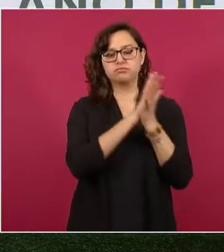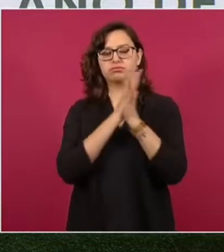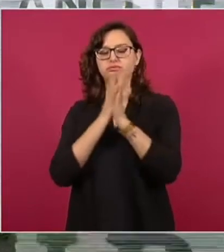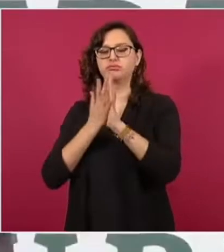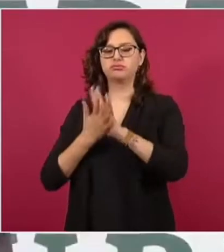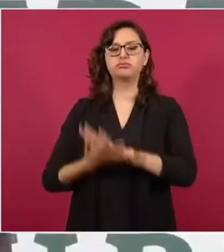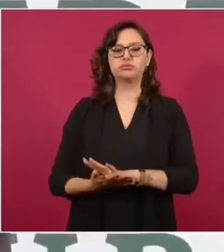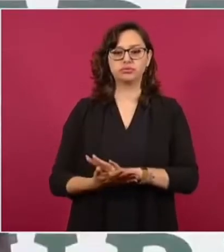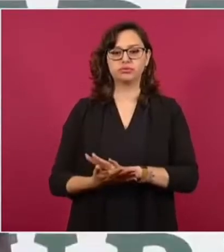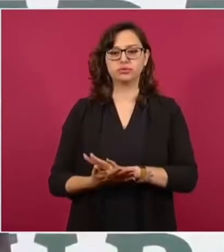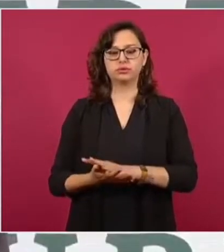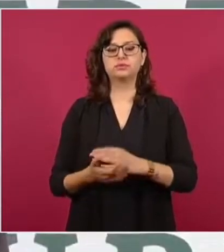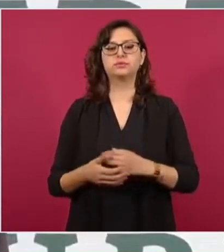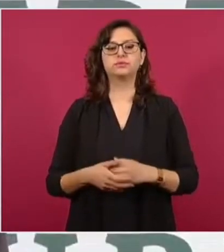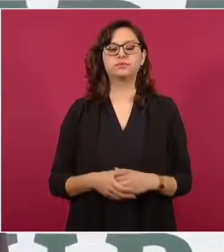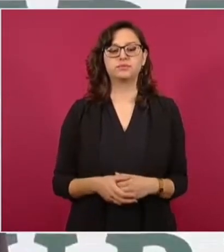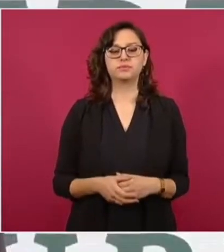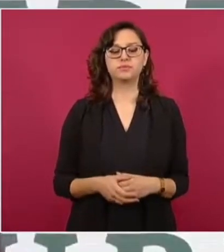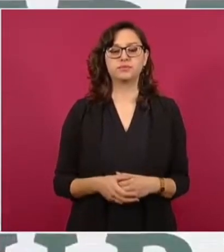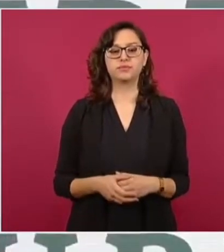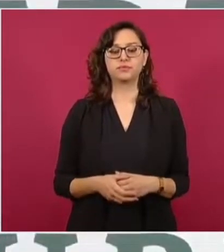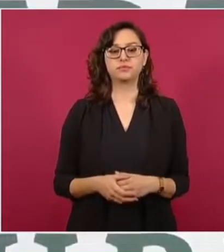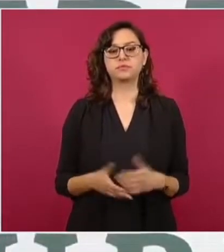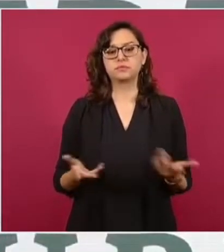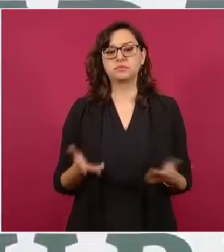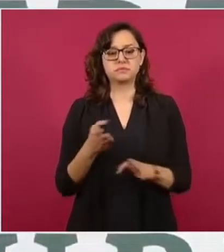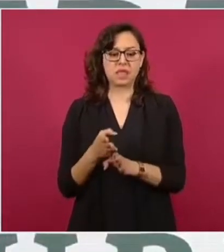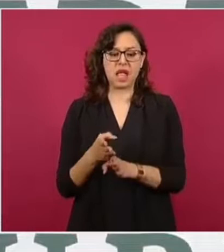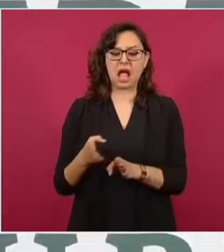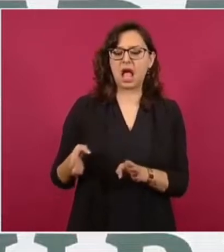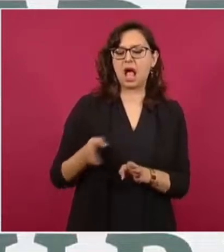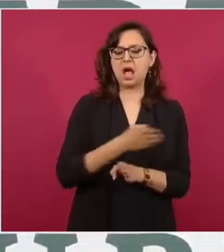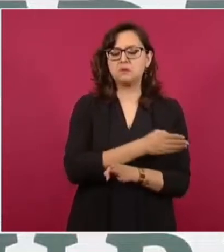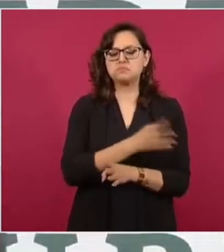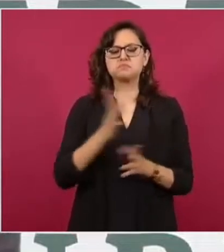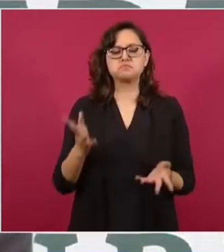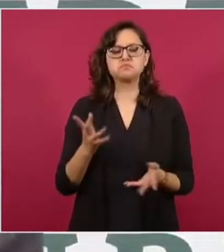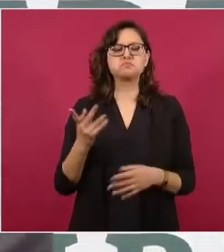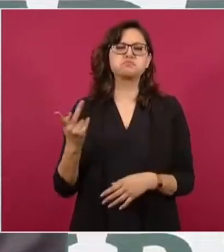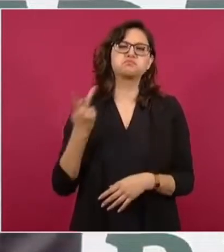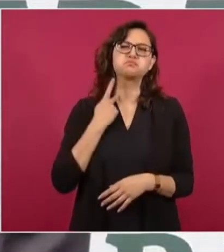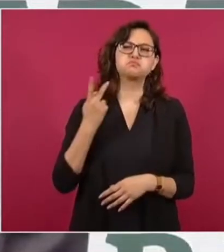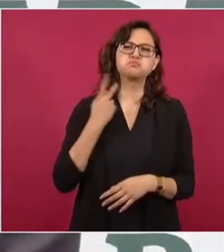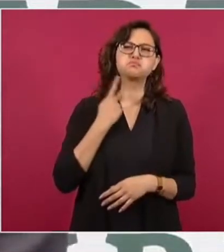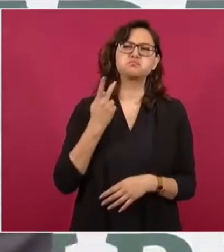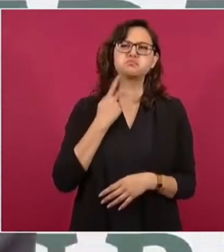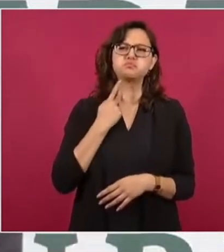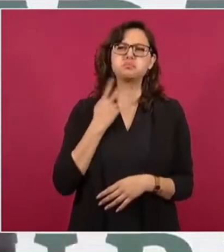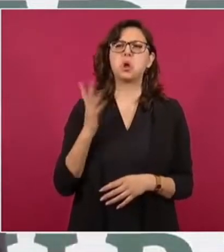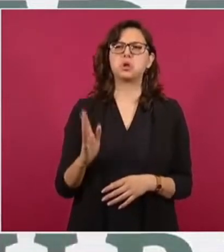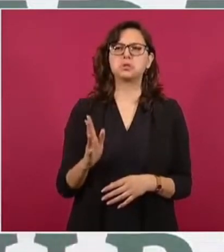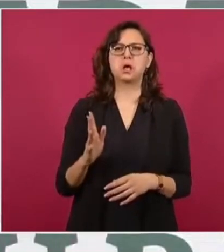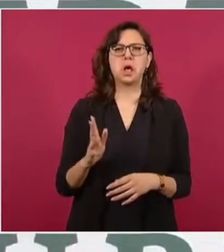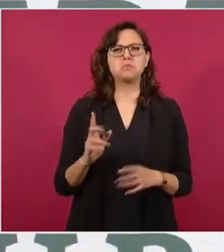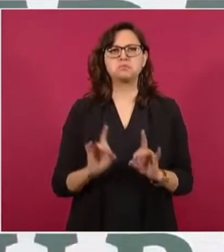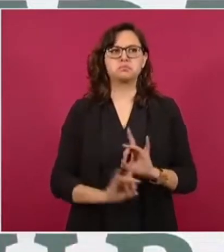En épocas de normalidad política no es tan complicado el